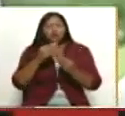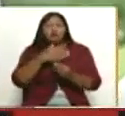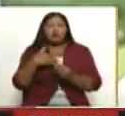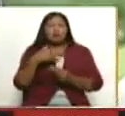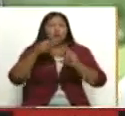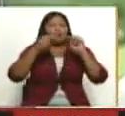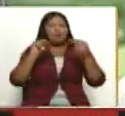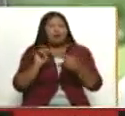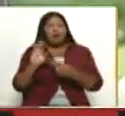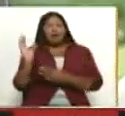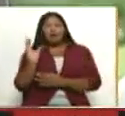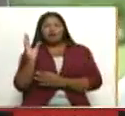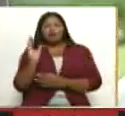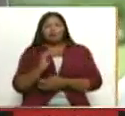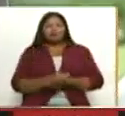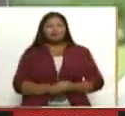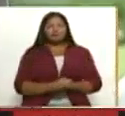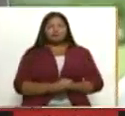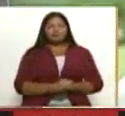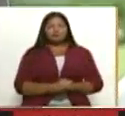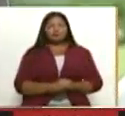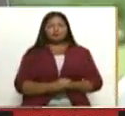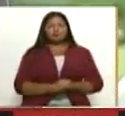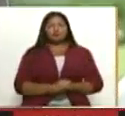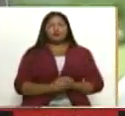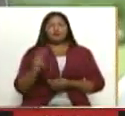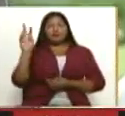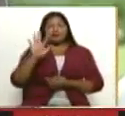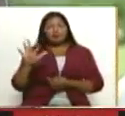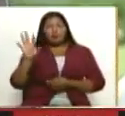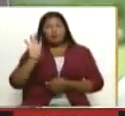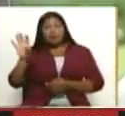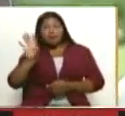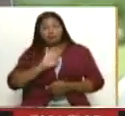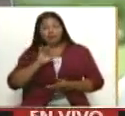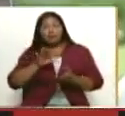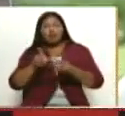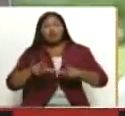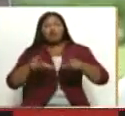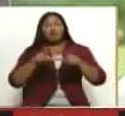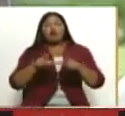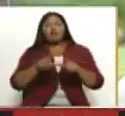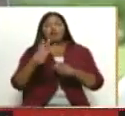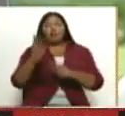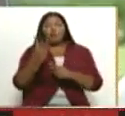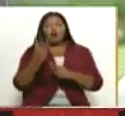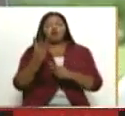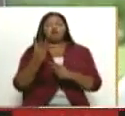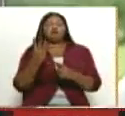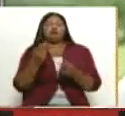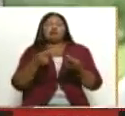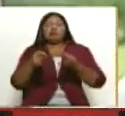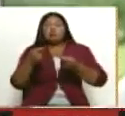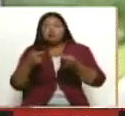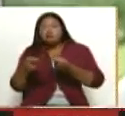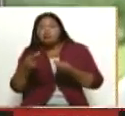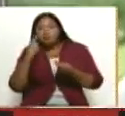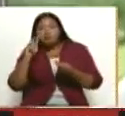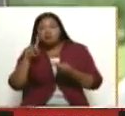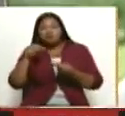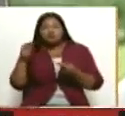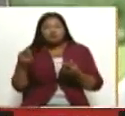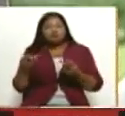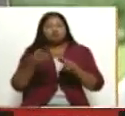la patria grande. Venezuela, como país garante y sede de este cuarto ciclo de negociaciones,